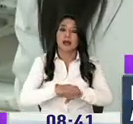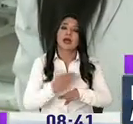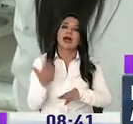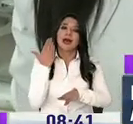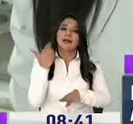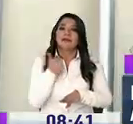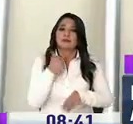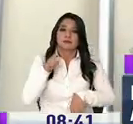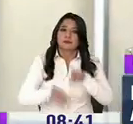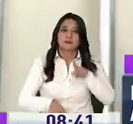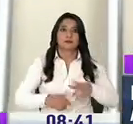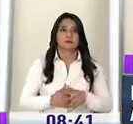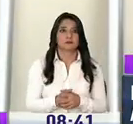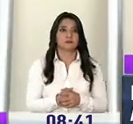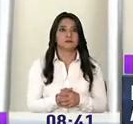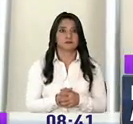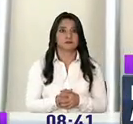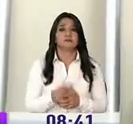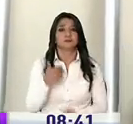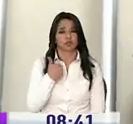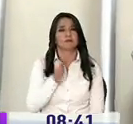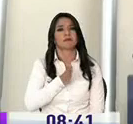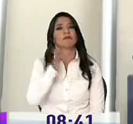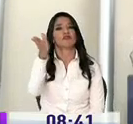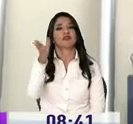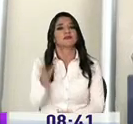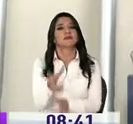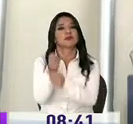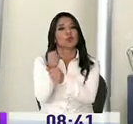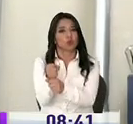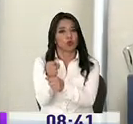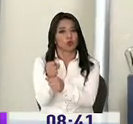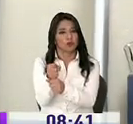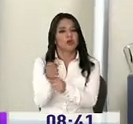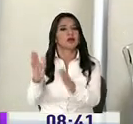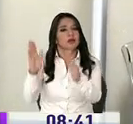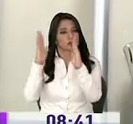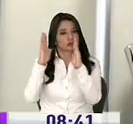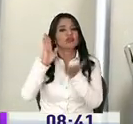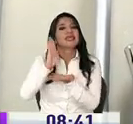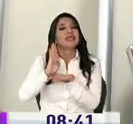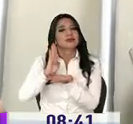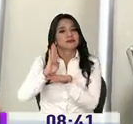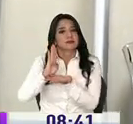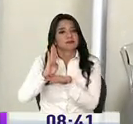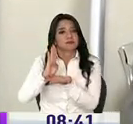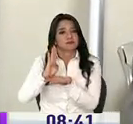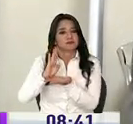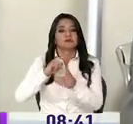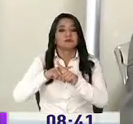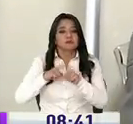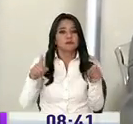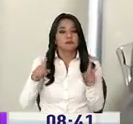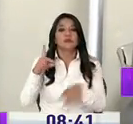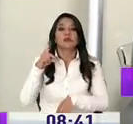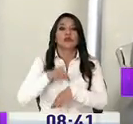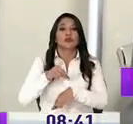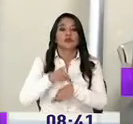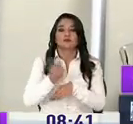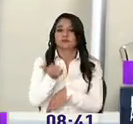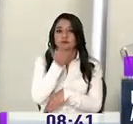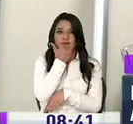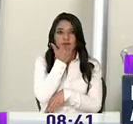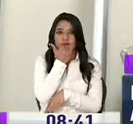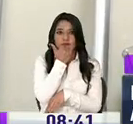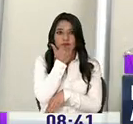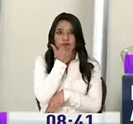de tránsito. Estaba en el seguro la atención, pero de ahí una equivocación de la doctora de allá que no dieron